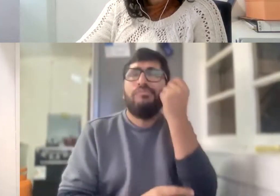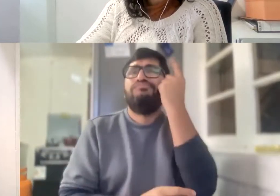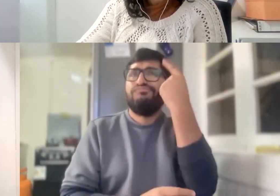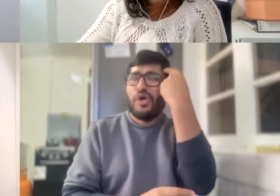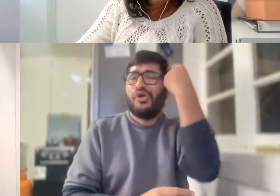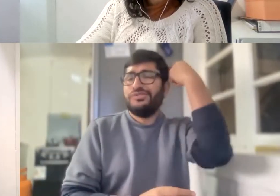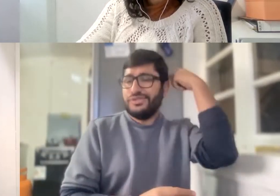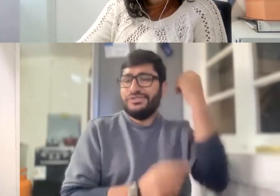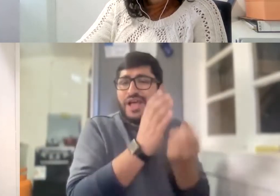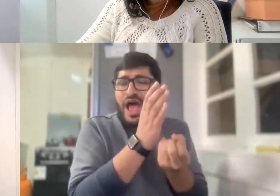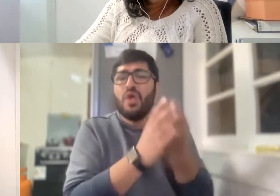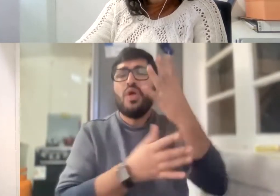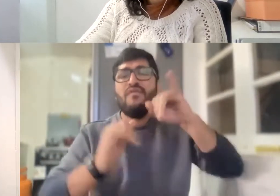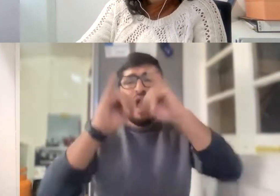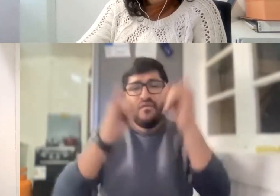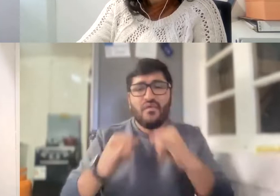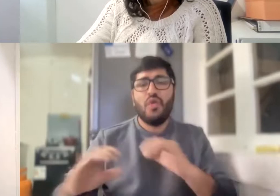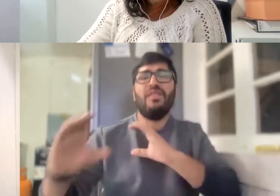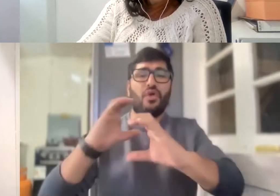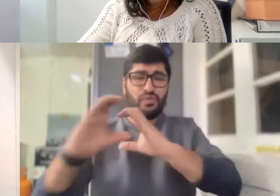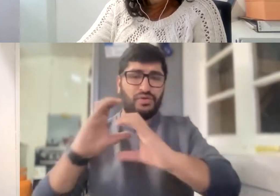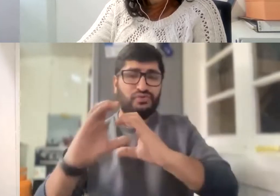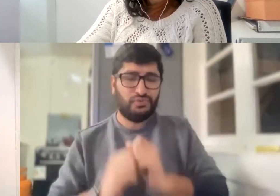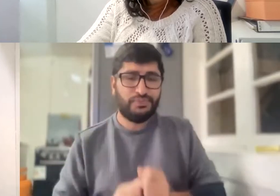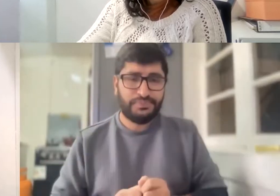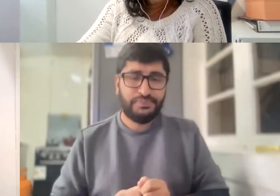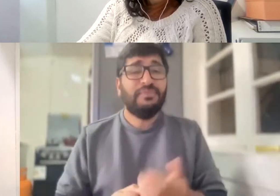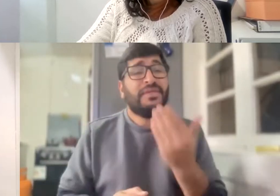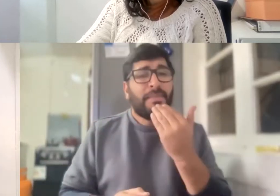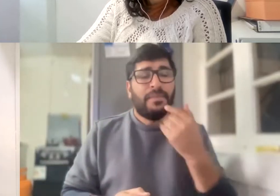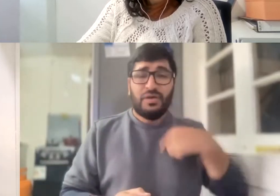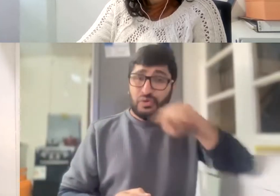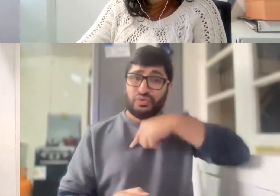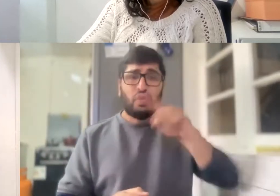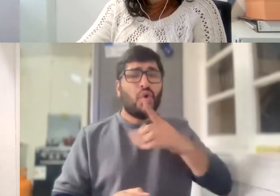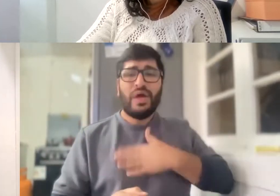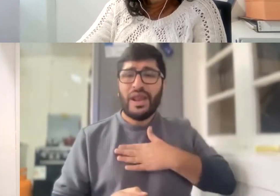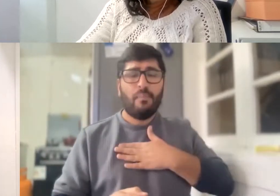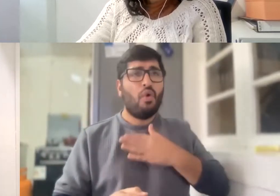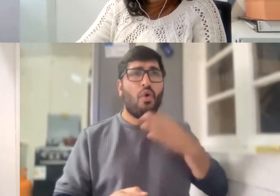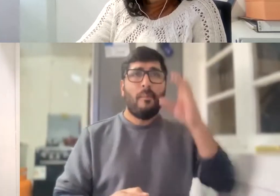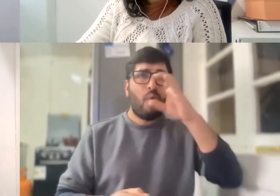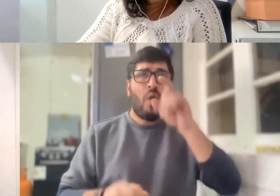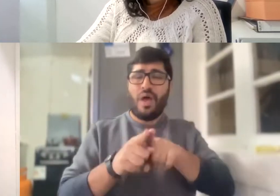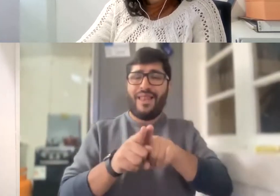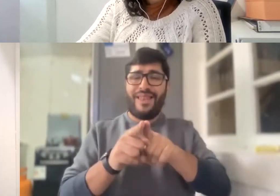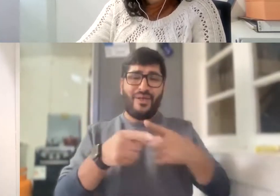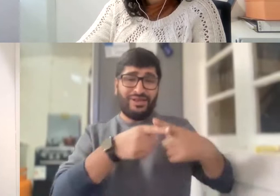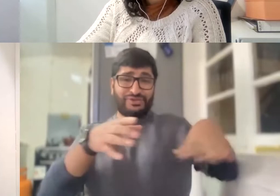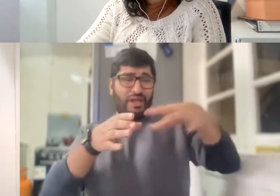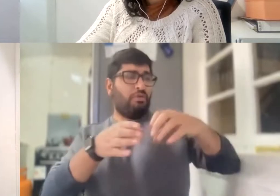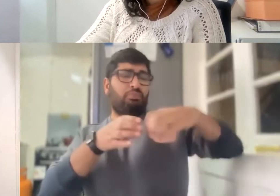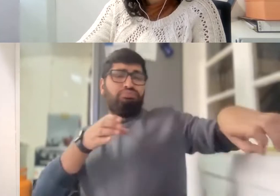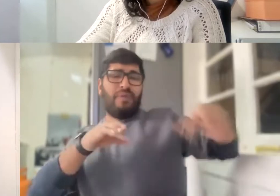difundir el trabajar con una persona con discapacidad. Y en el caso de la persona sorda, hay que entender no solamente